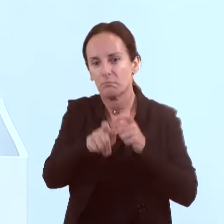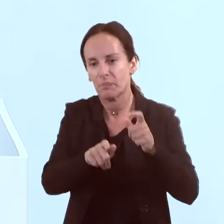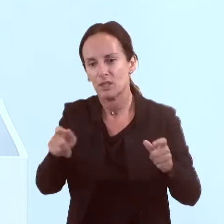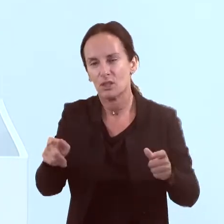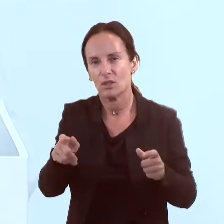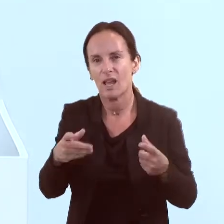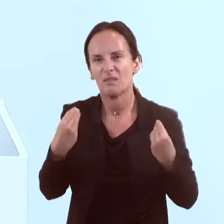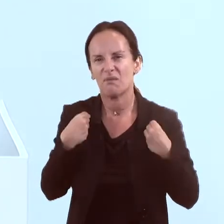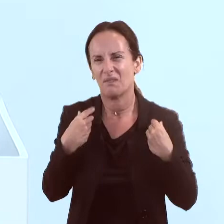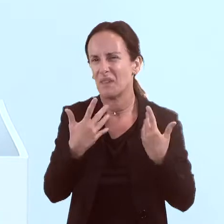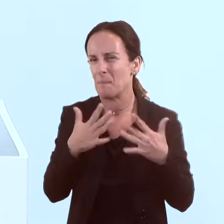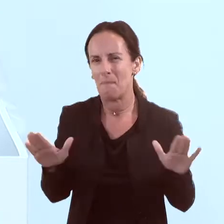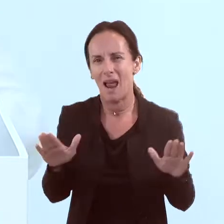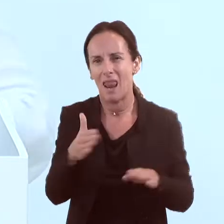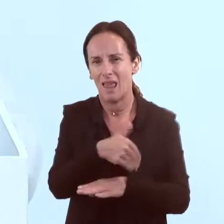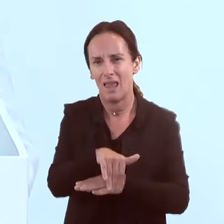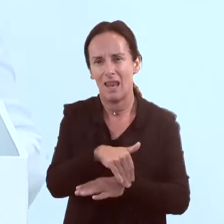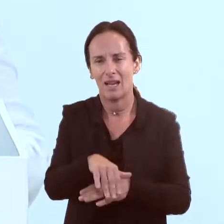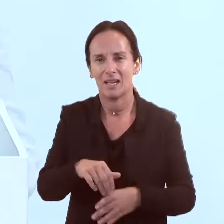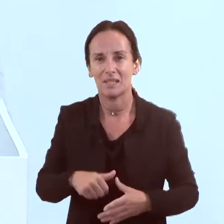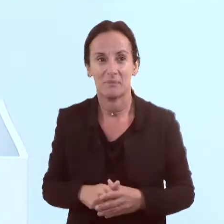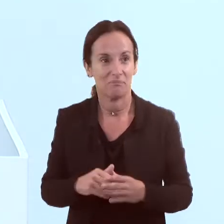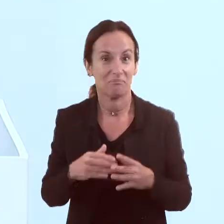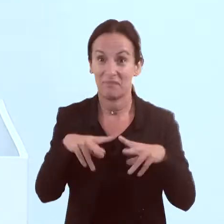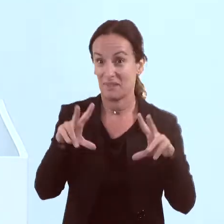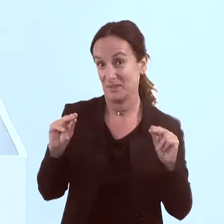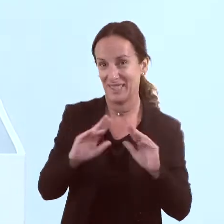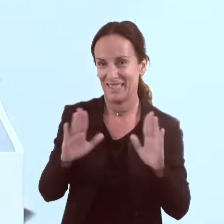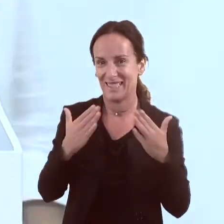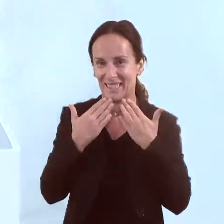en la calle. Y a partir de aquí, pues, gracias.